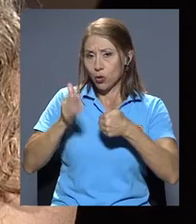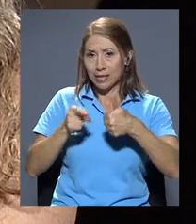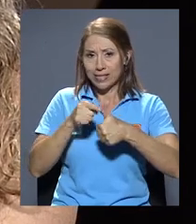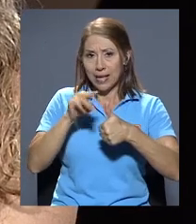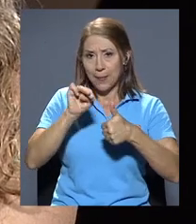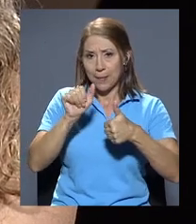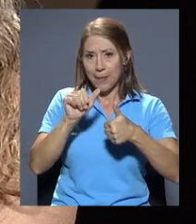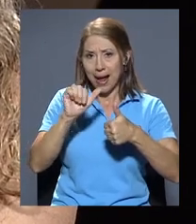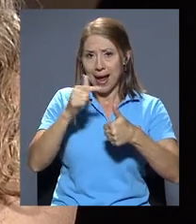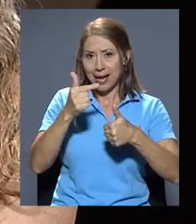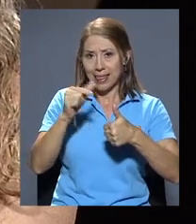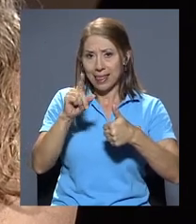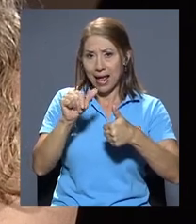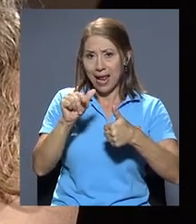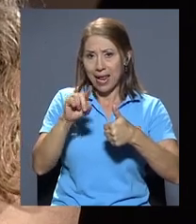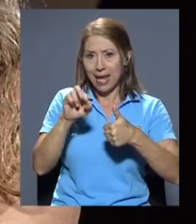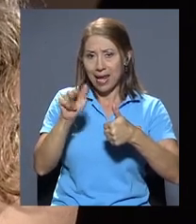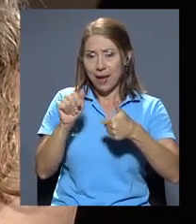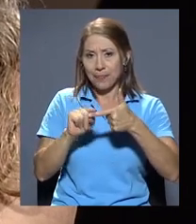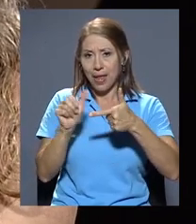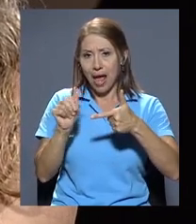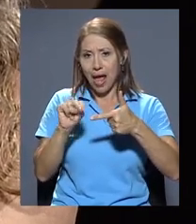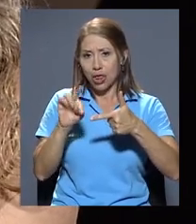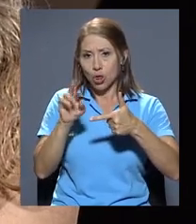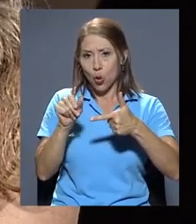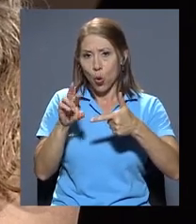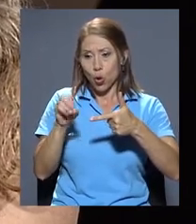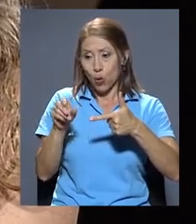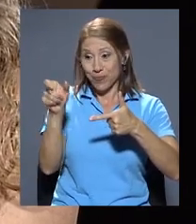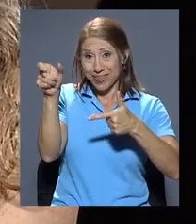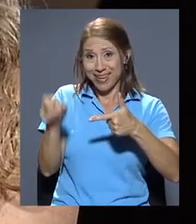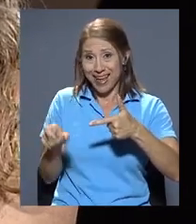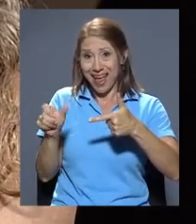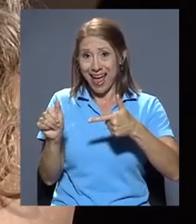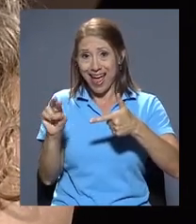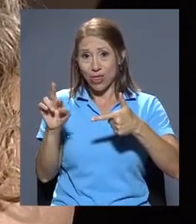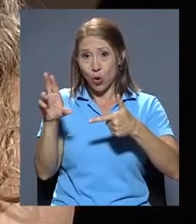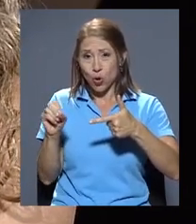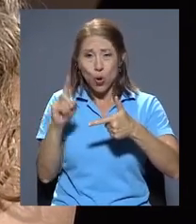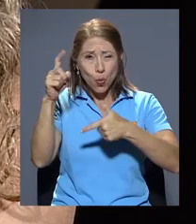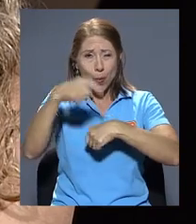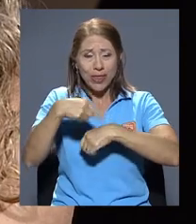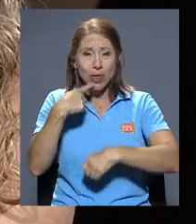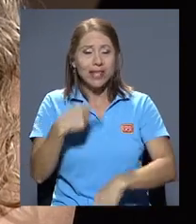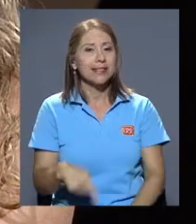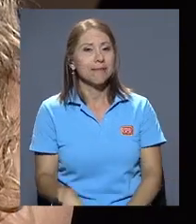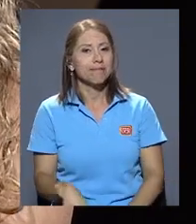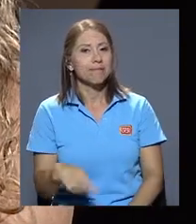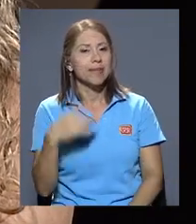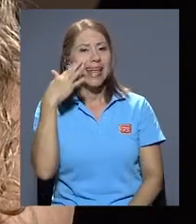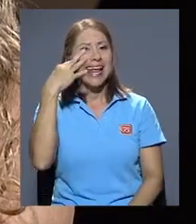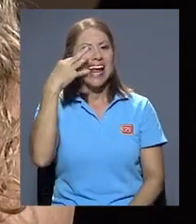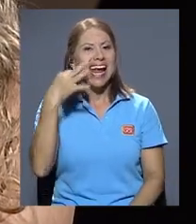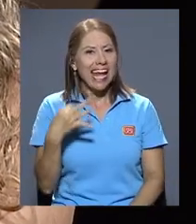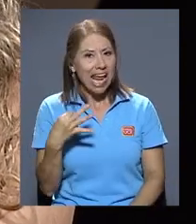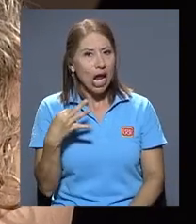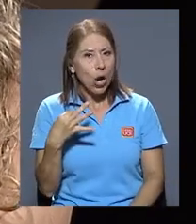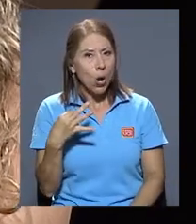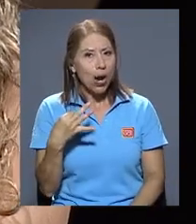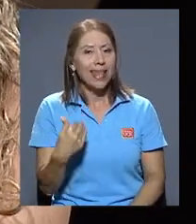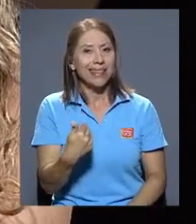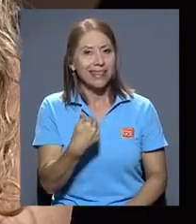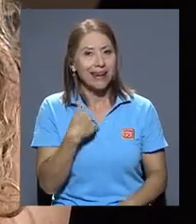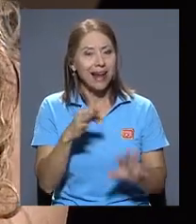de Antonio inclusive en un momento dice, creo en tener las familias juntas.